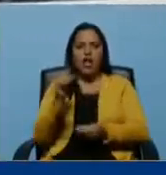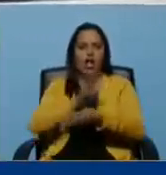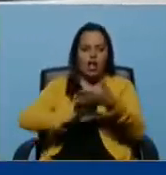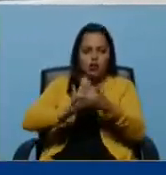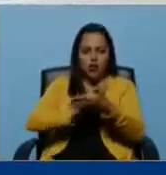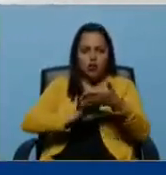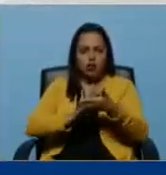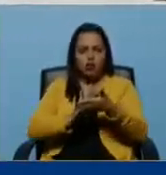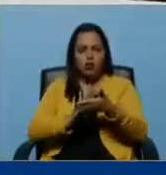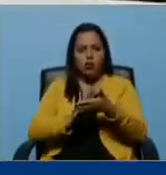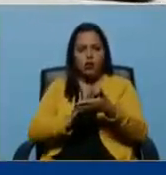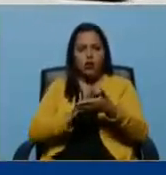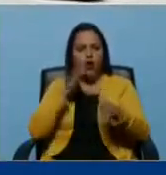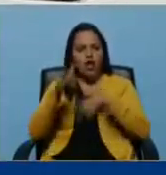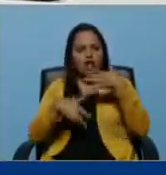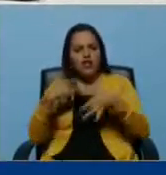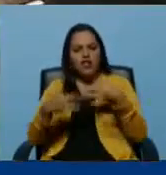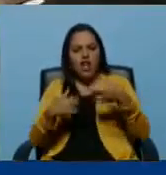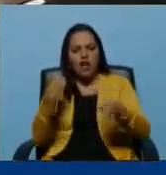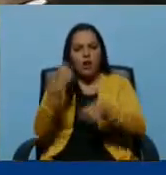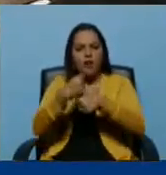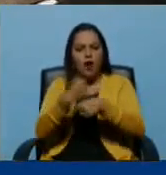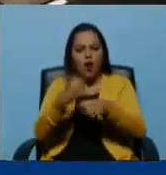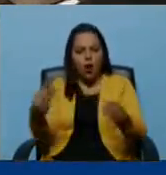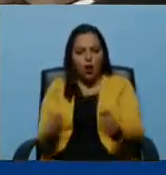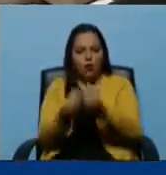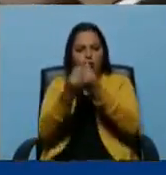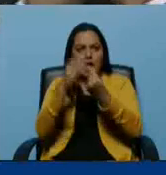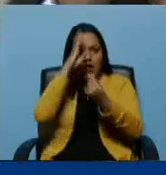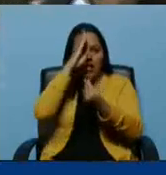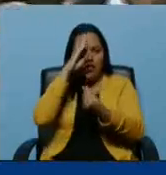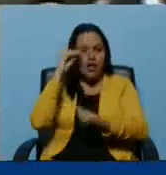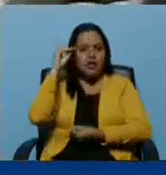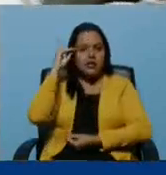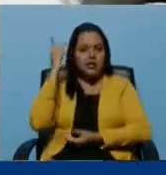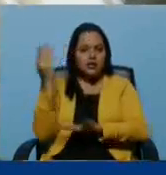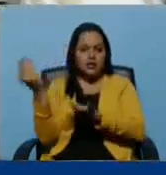resolución, a una agenda común, Delcy Rodríguez.